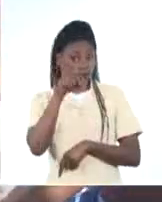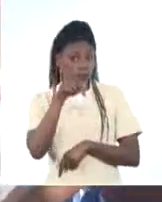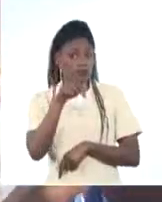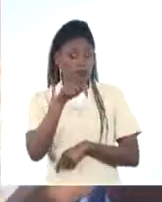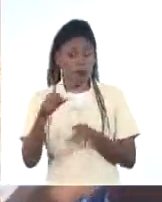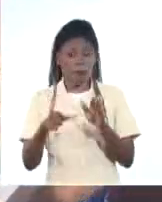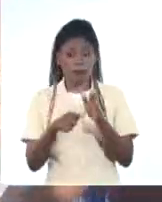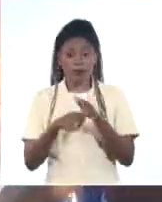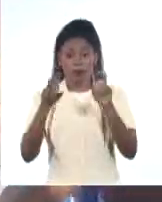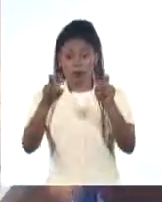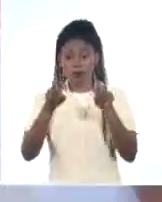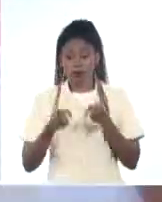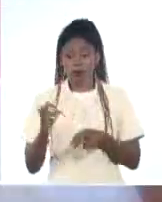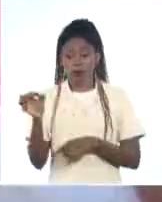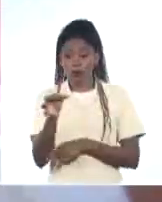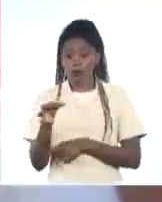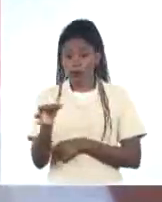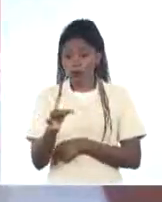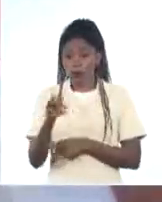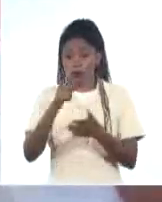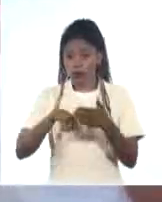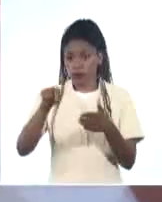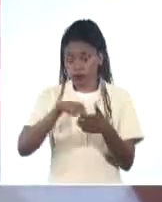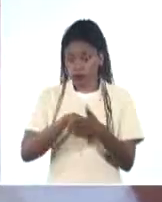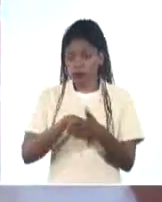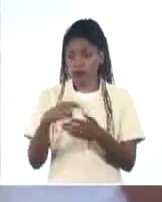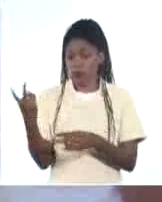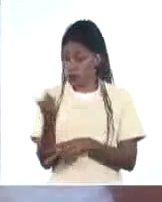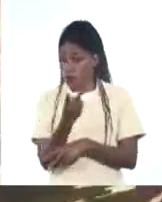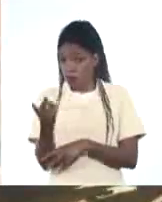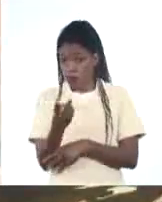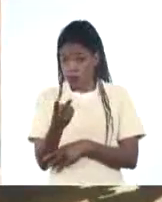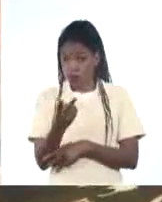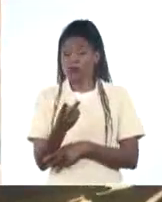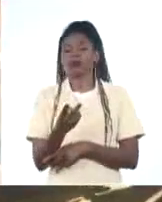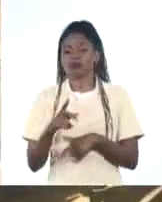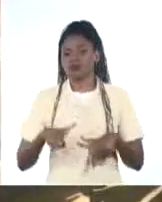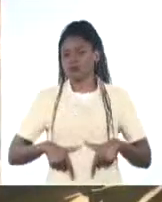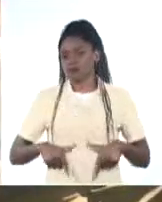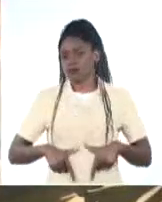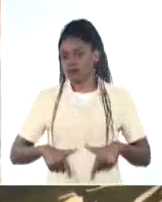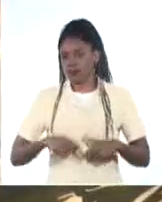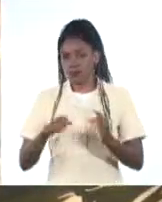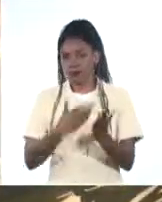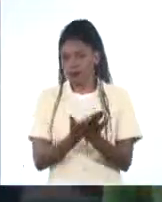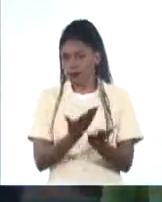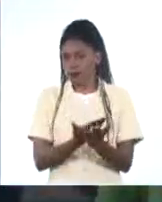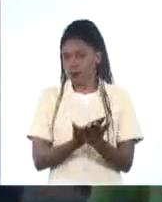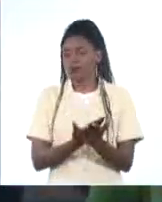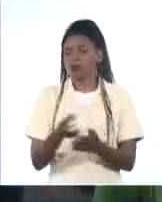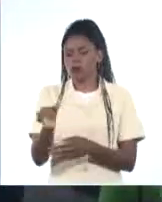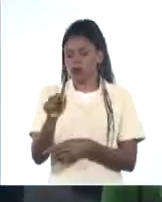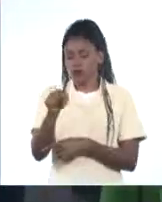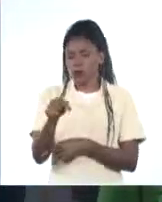presidenta de la Asamblea Municipal del Poder Popular, ambos nominados a candidatos al Parlamento Cubano por